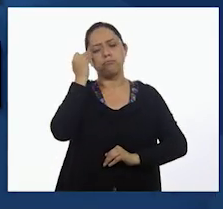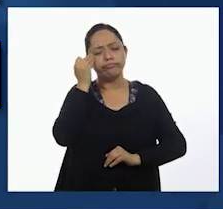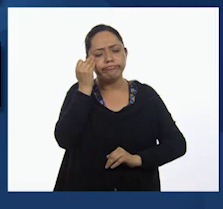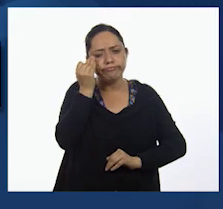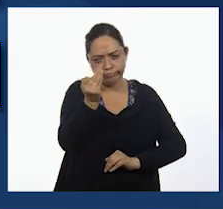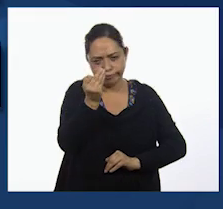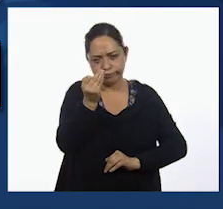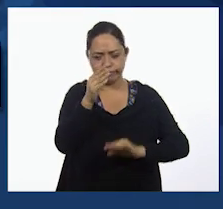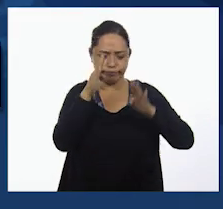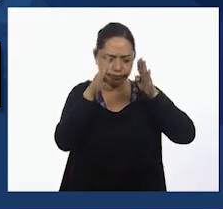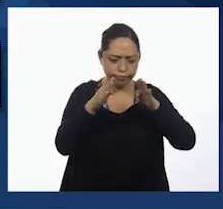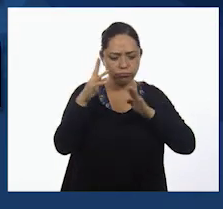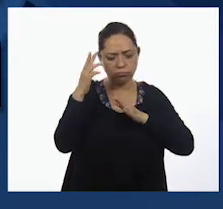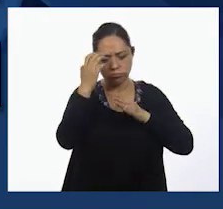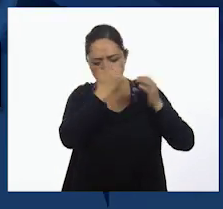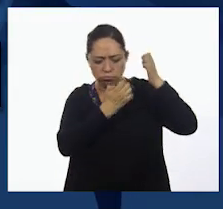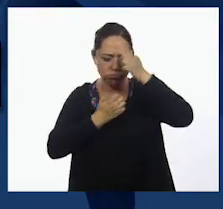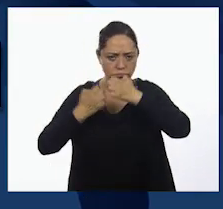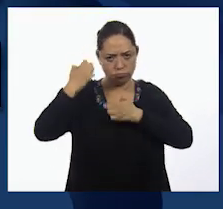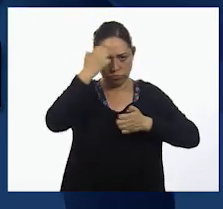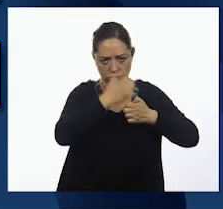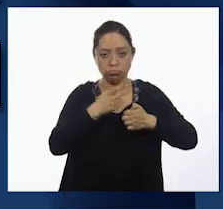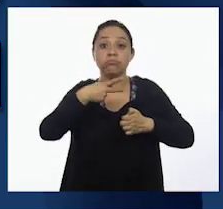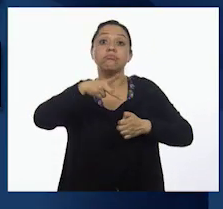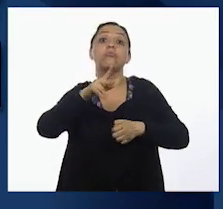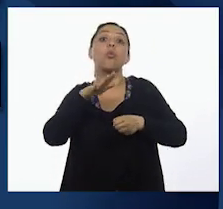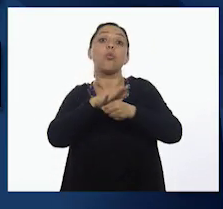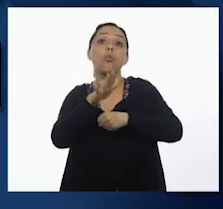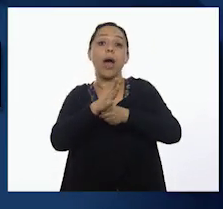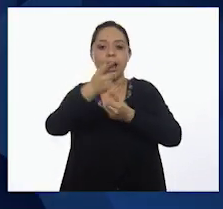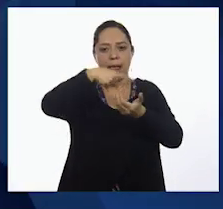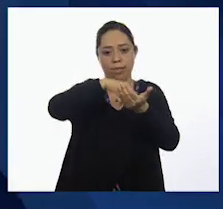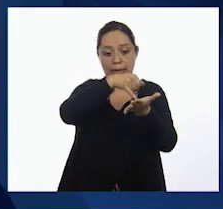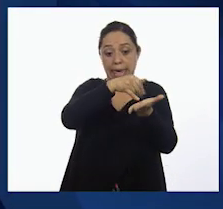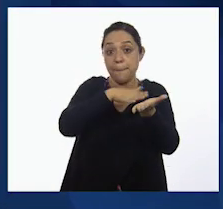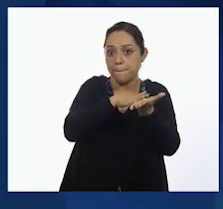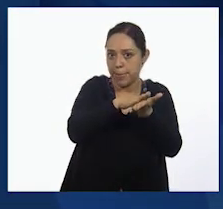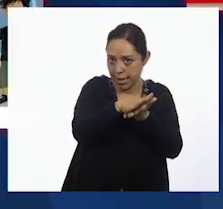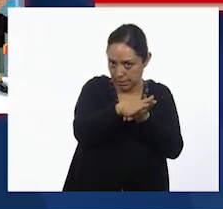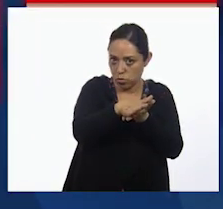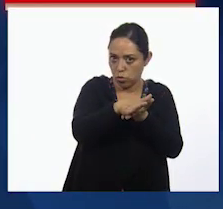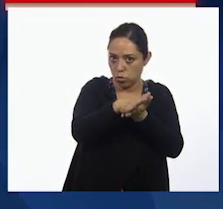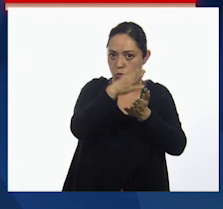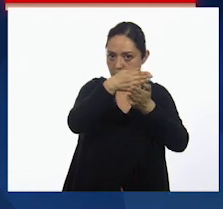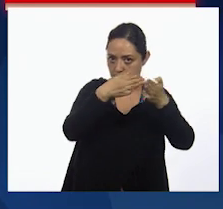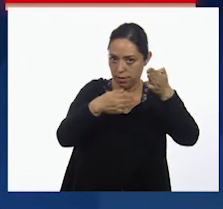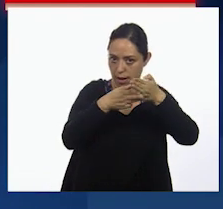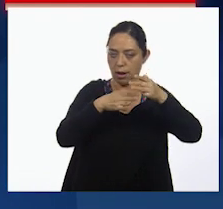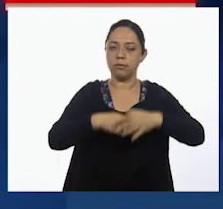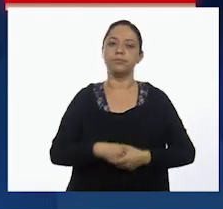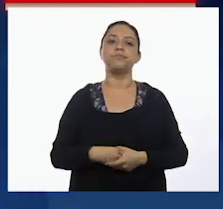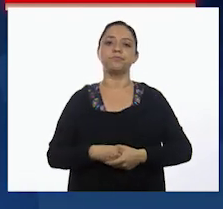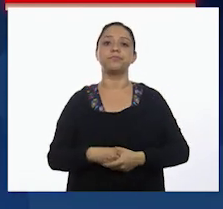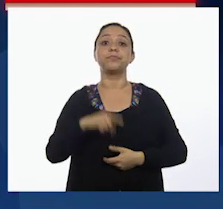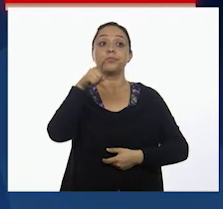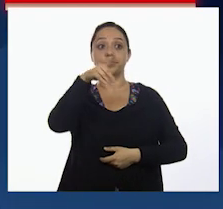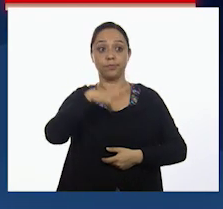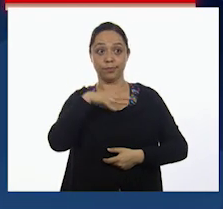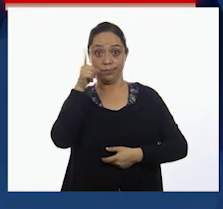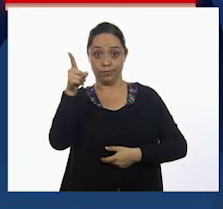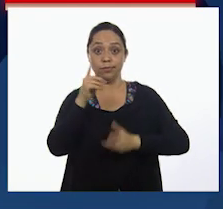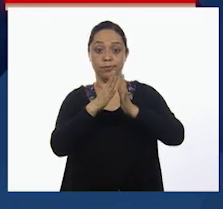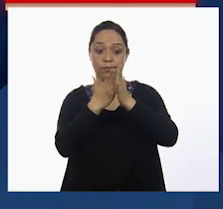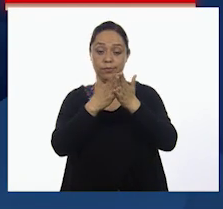el que estés ahí revisando, pero lo ideal pues sería en el material impreso. Uh-huh. Y bueno, pues aquí en tu libro, en la